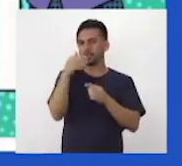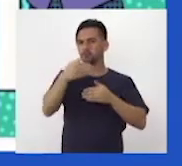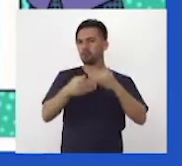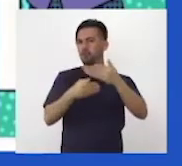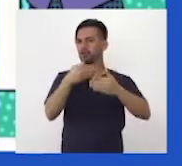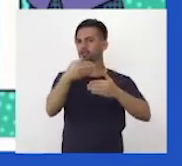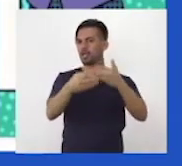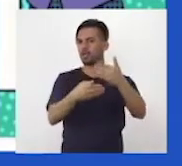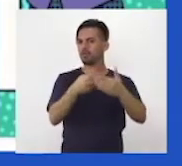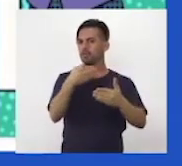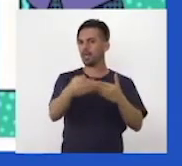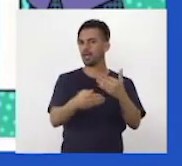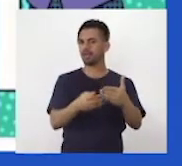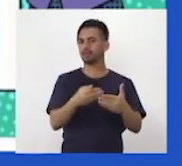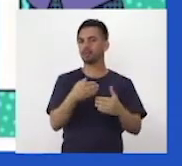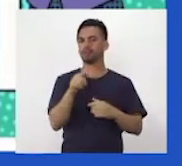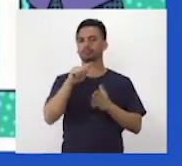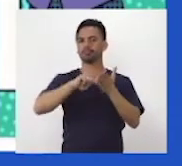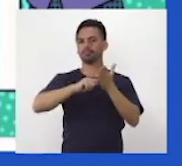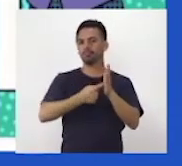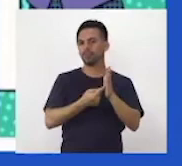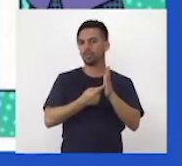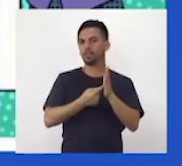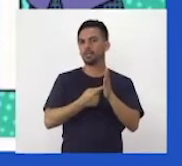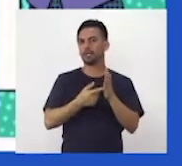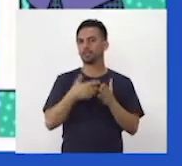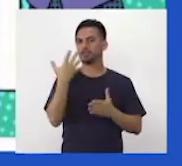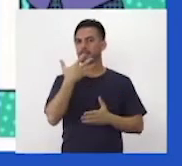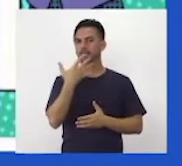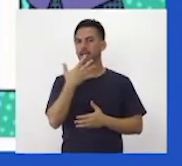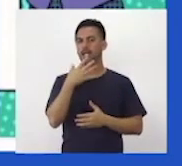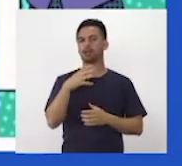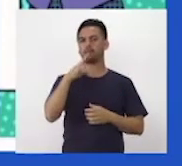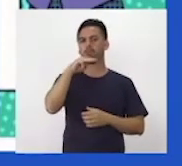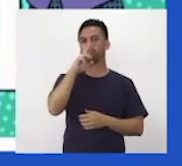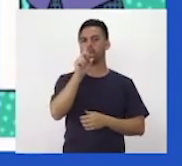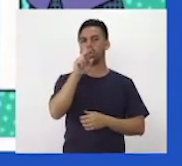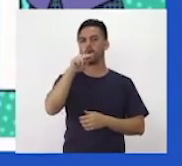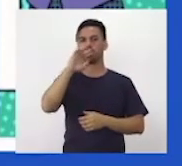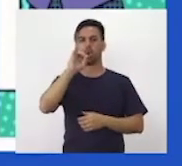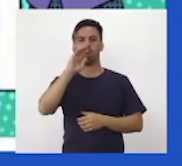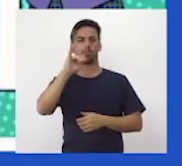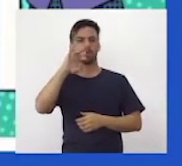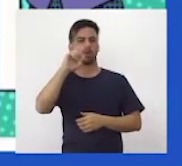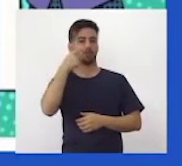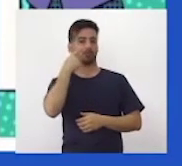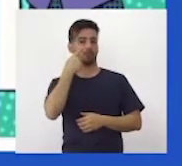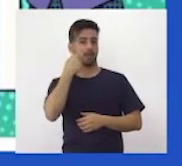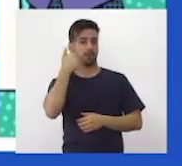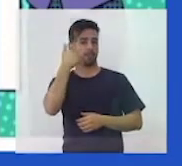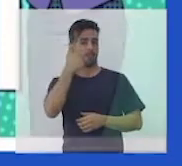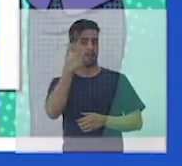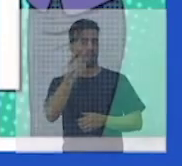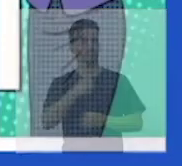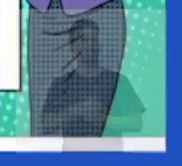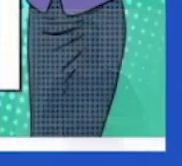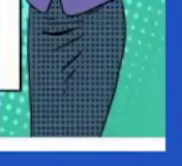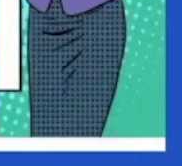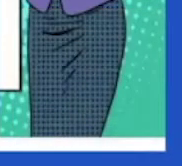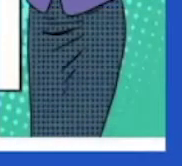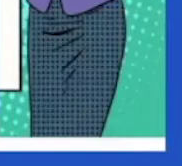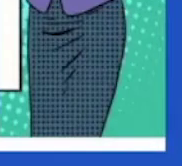el procedimiento para efectuar la multiplicación de monomios. Mira bien.